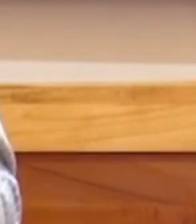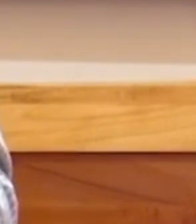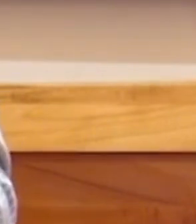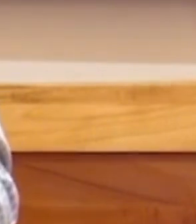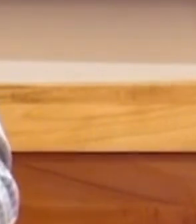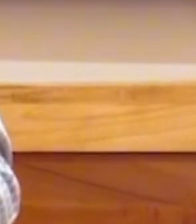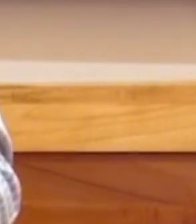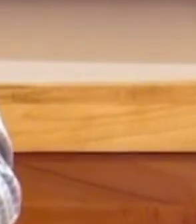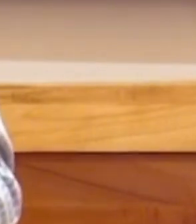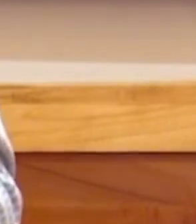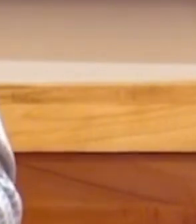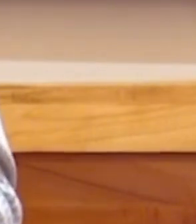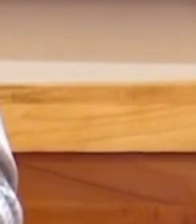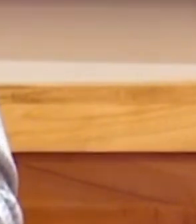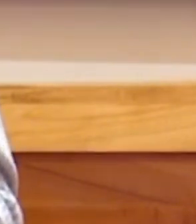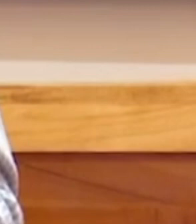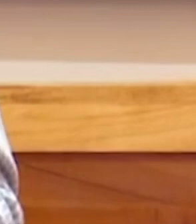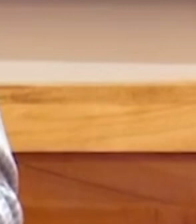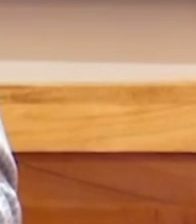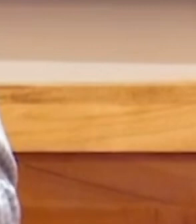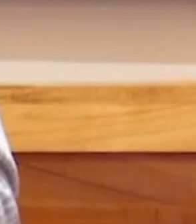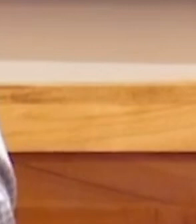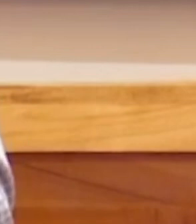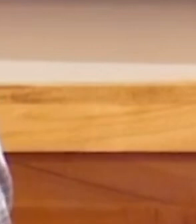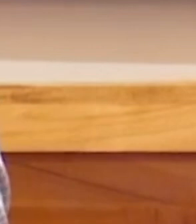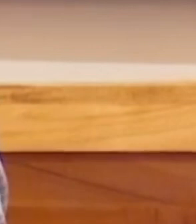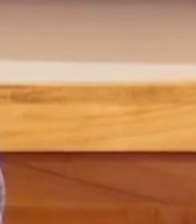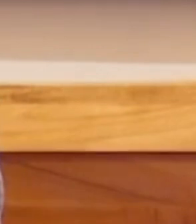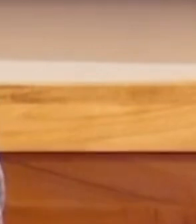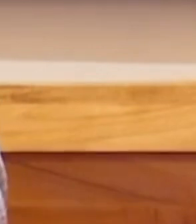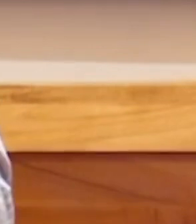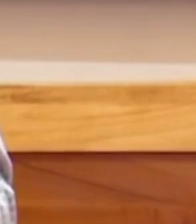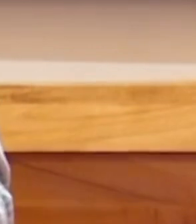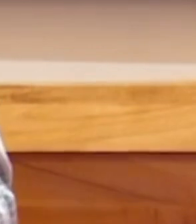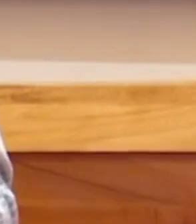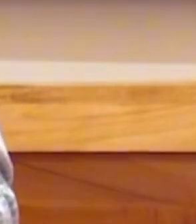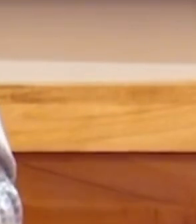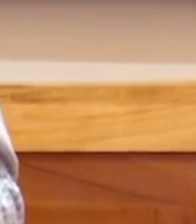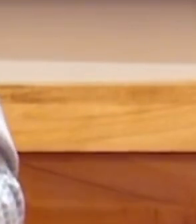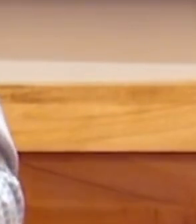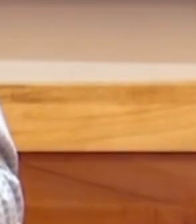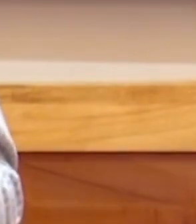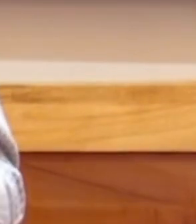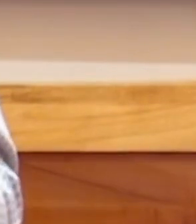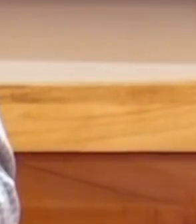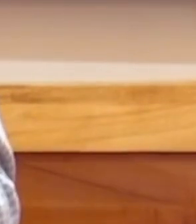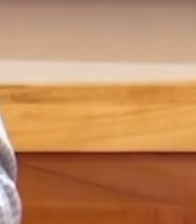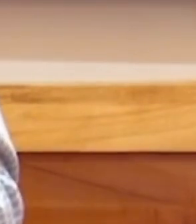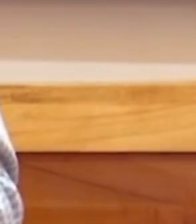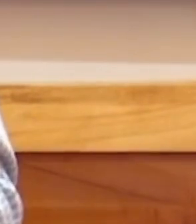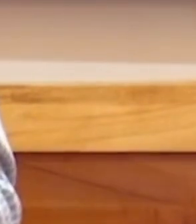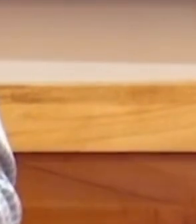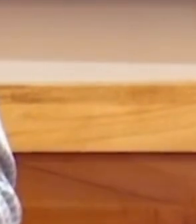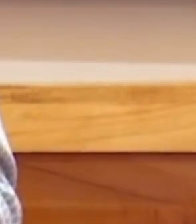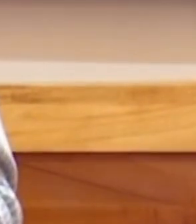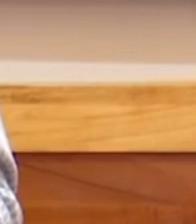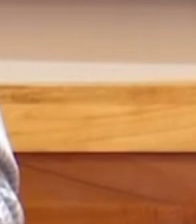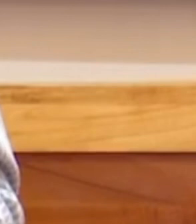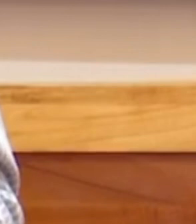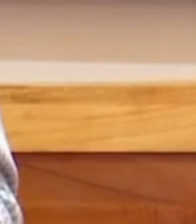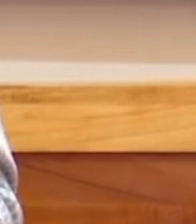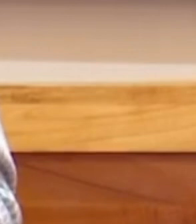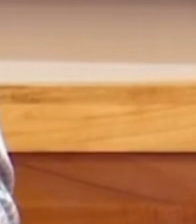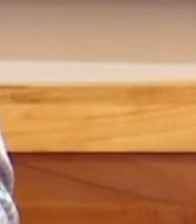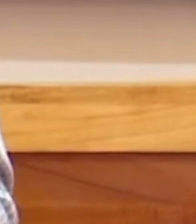10 edificios patrimonio de los oaxaqueños y de la humanidad. 8 de ellos tienen que ver con